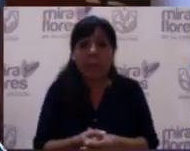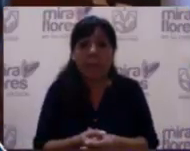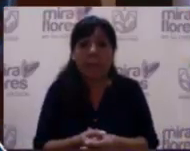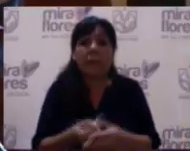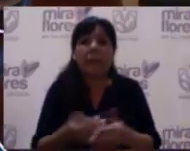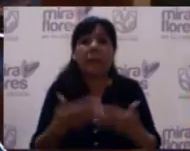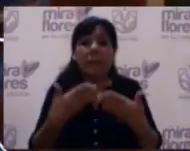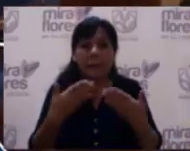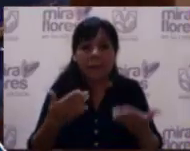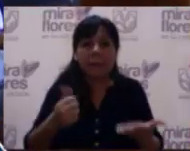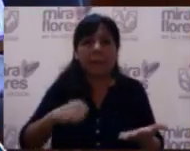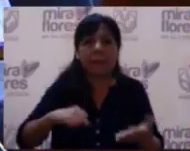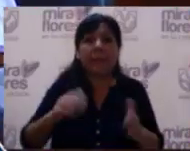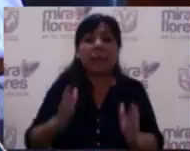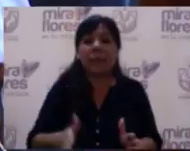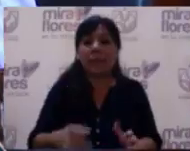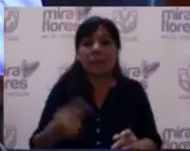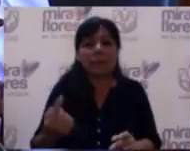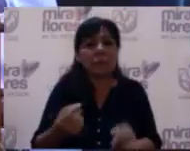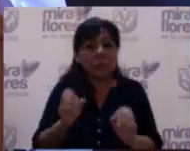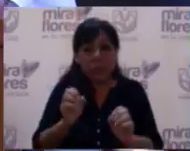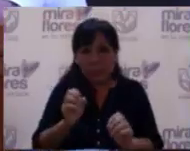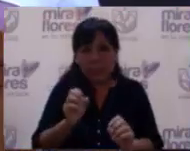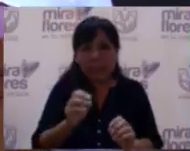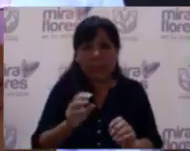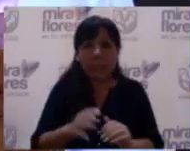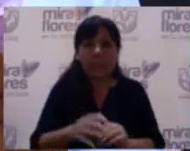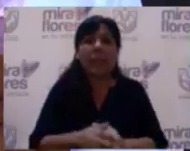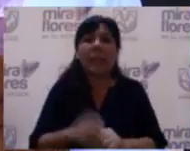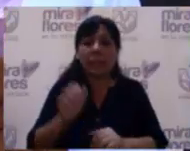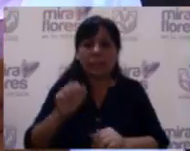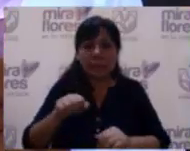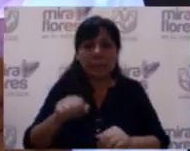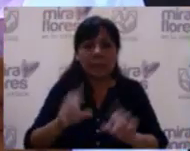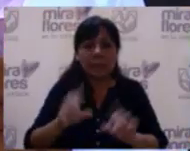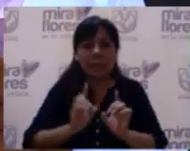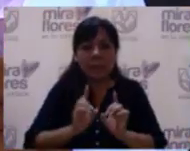Gracias, señor alcalde. Solamente para mencionar que esta sí es una verdadera donación.